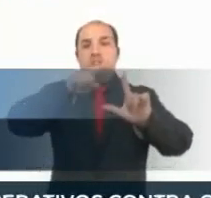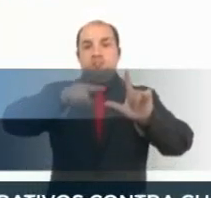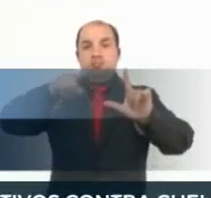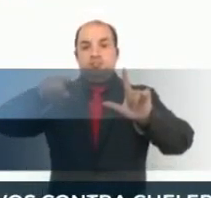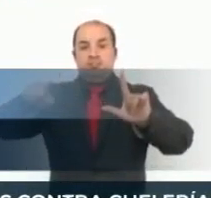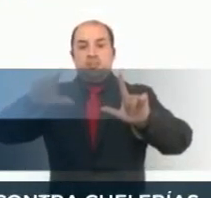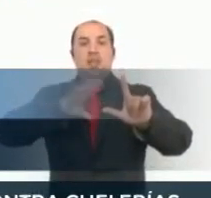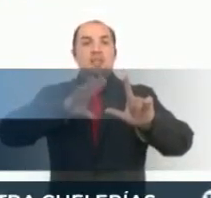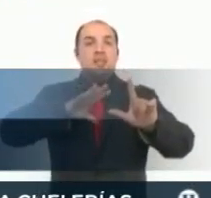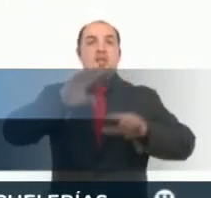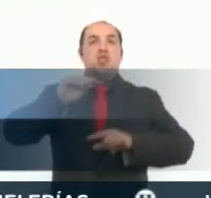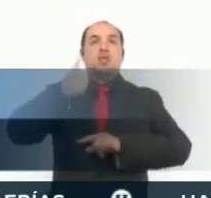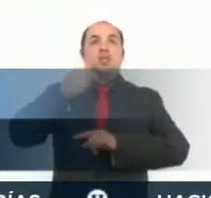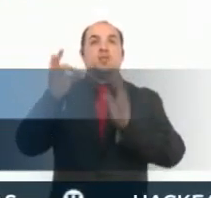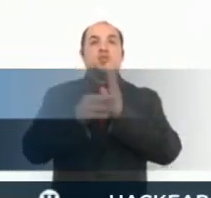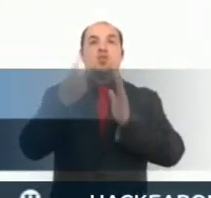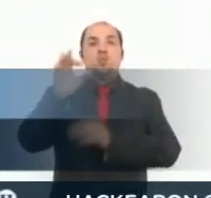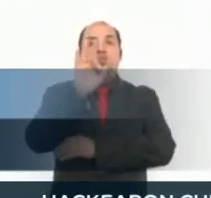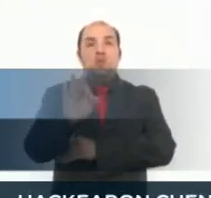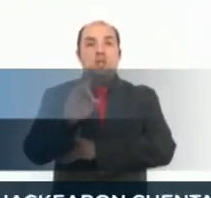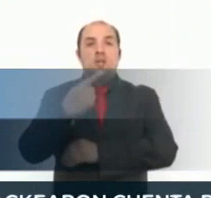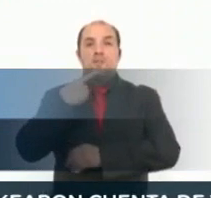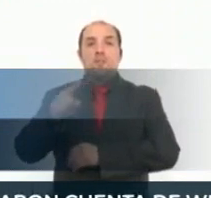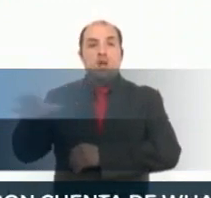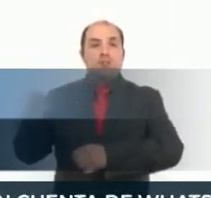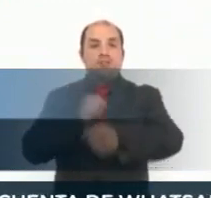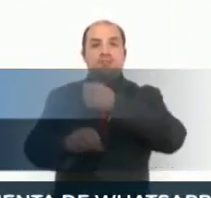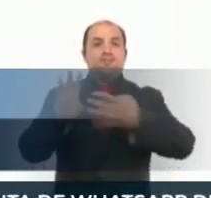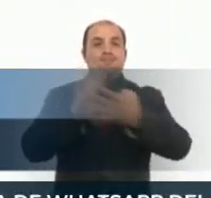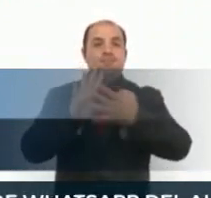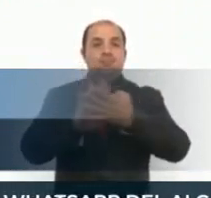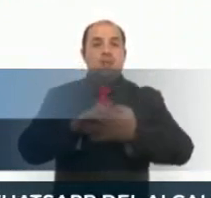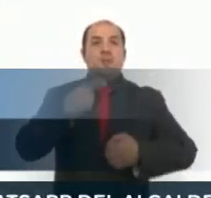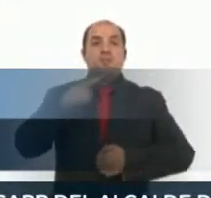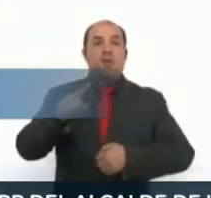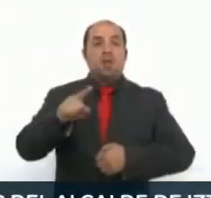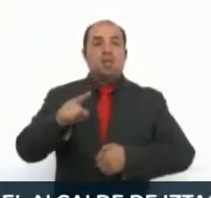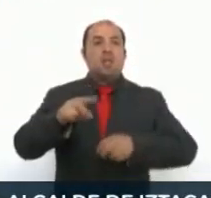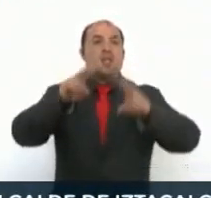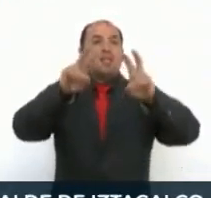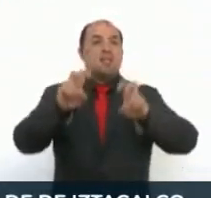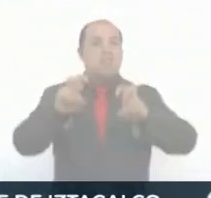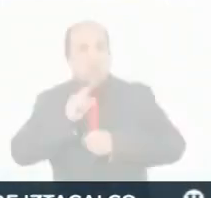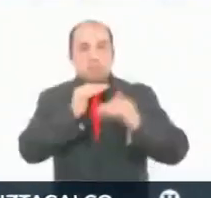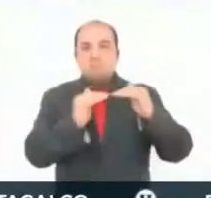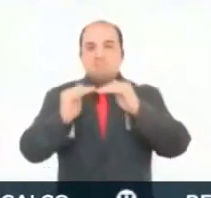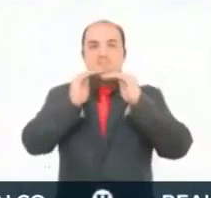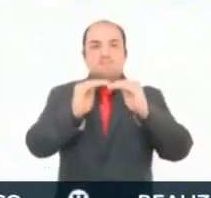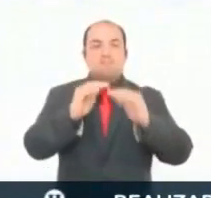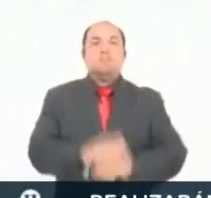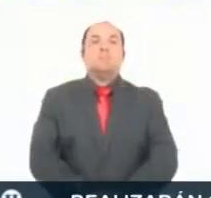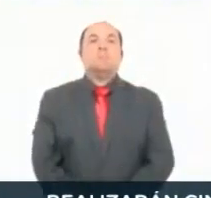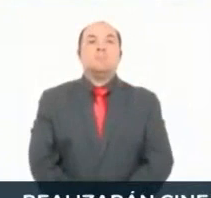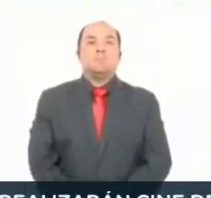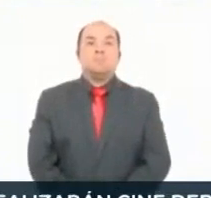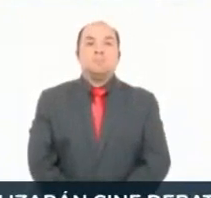el 96.2% en las órdenes de aprehensión relacionadas con delitos con mujeres. Tenemos al